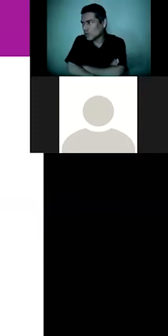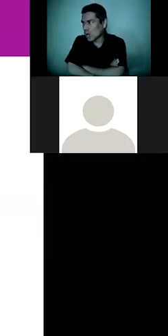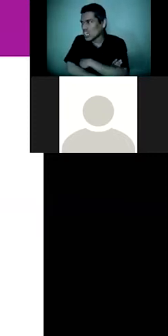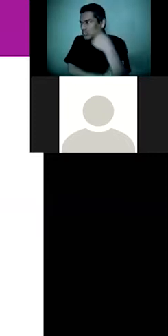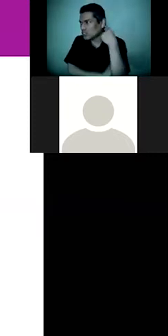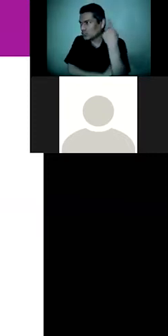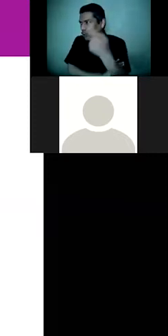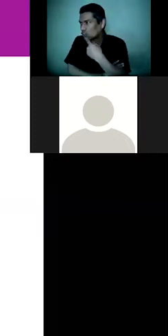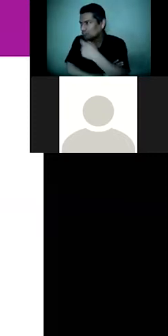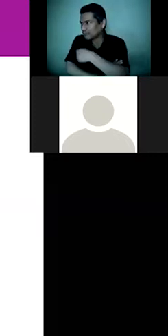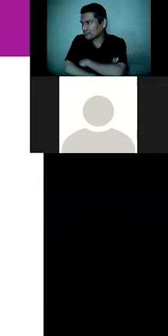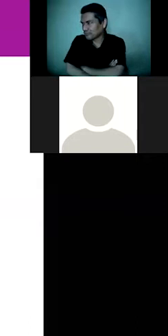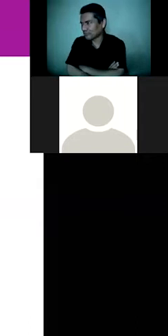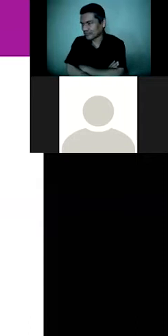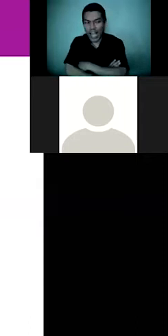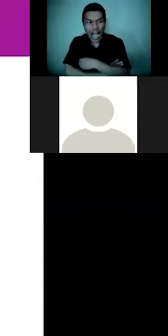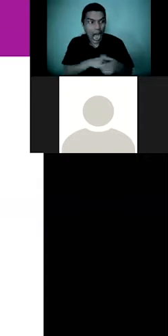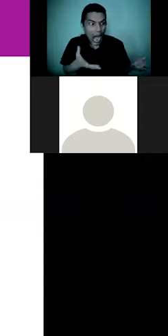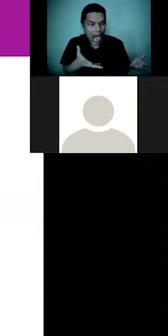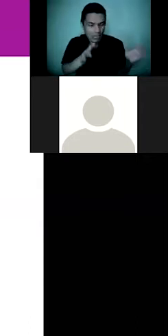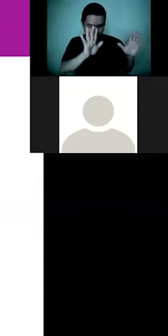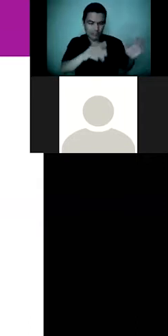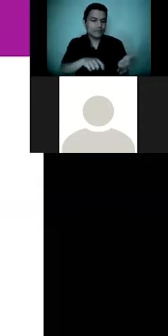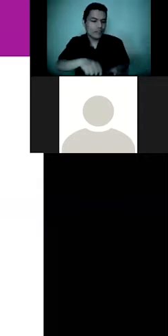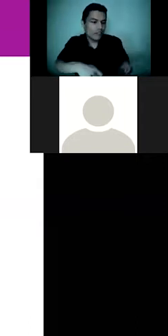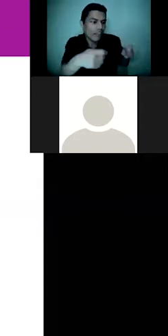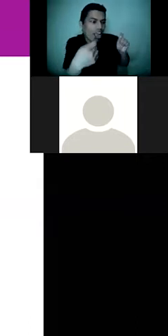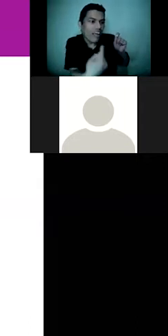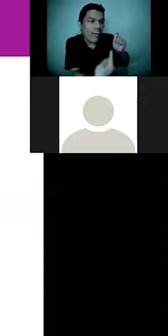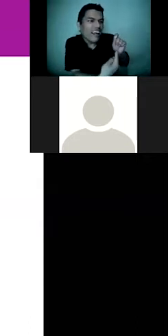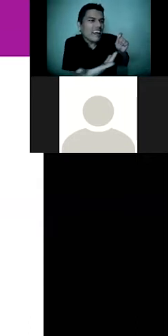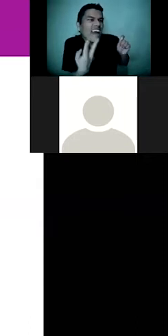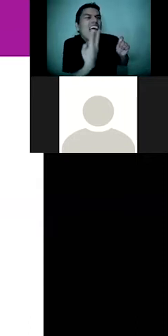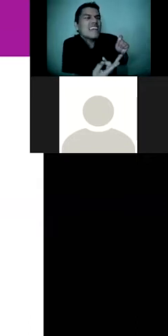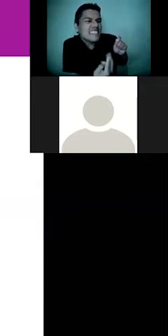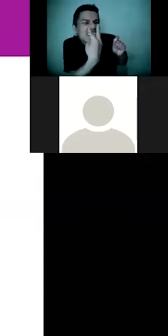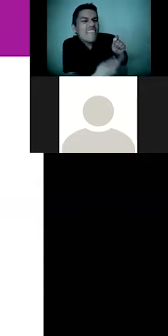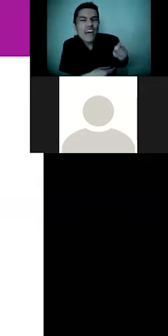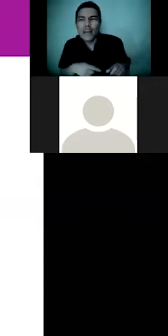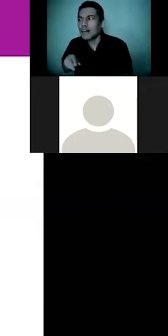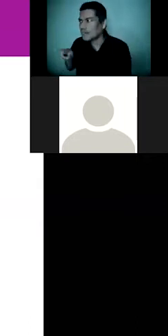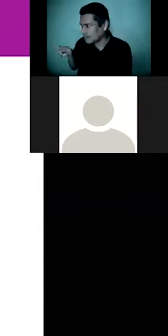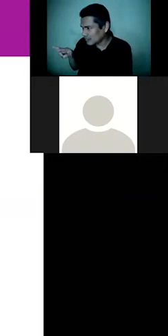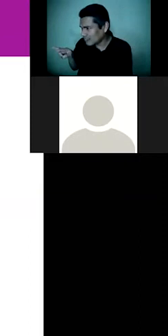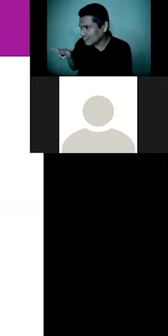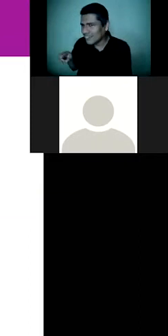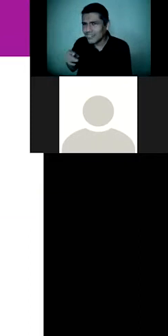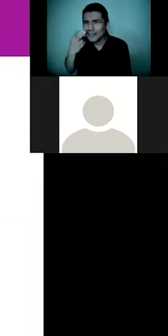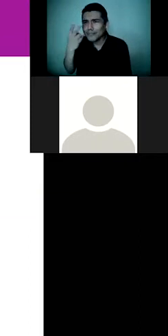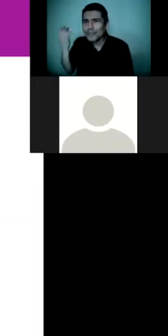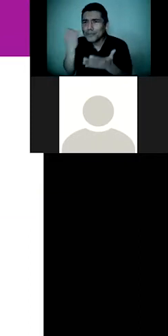hablas. Soy sordo. Ah, ok. ¿Qué ves? ¿Qué ves